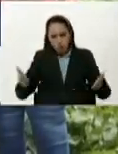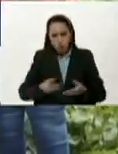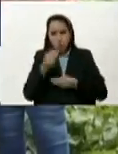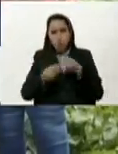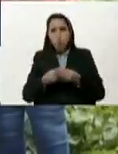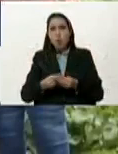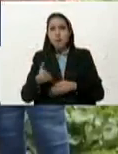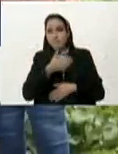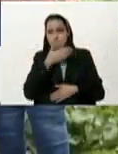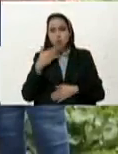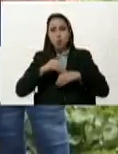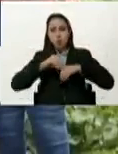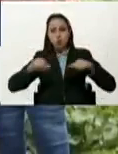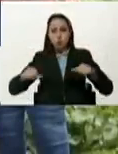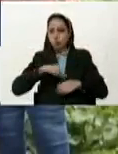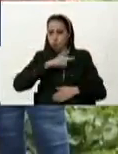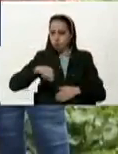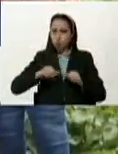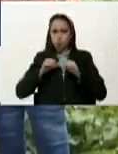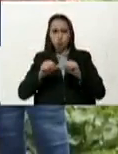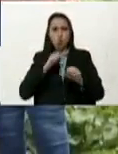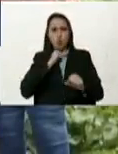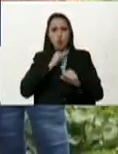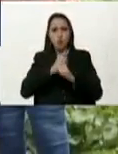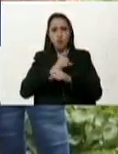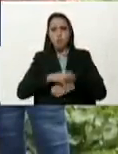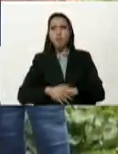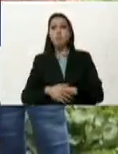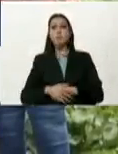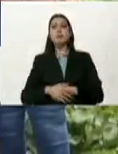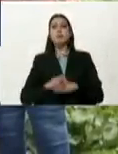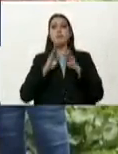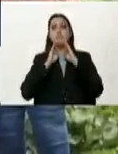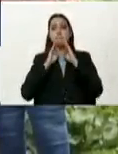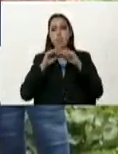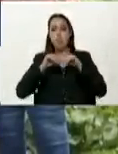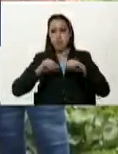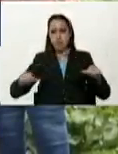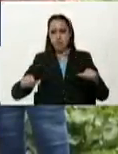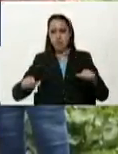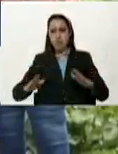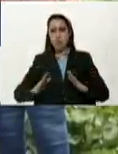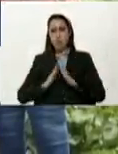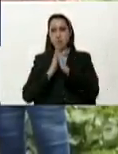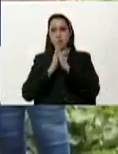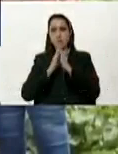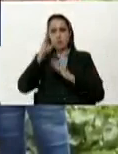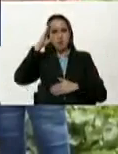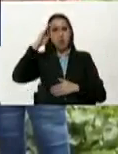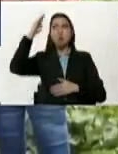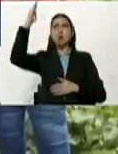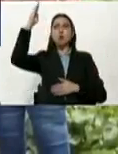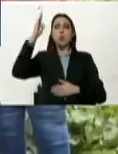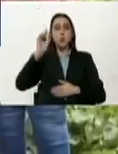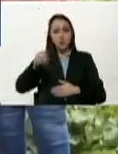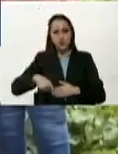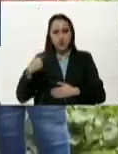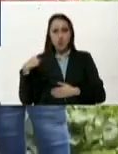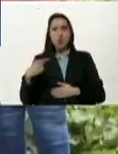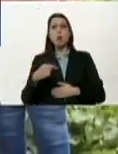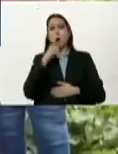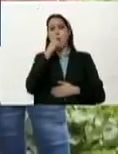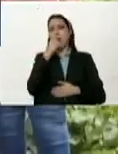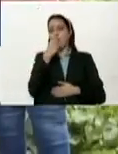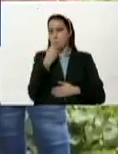pujantes nosotros no desmayamos somos una tierra bendita por la mano sagrada del creador tenemos buena agua